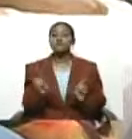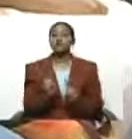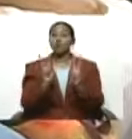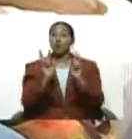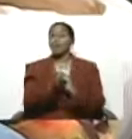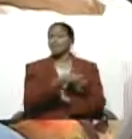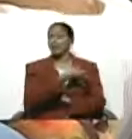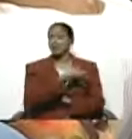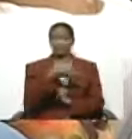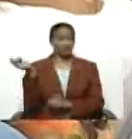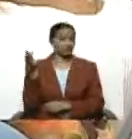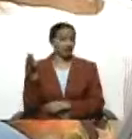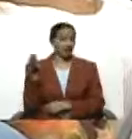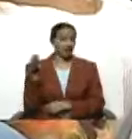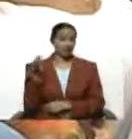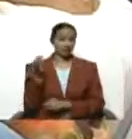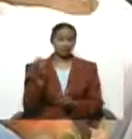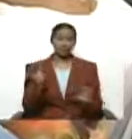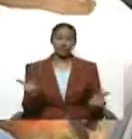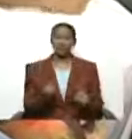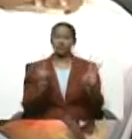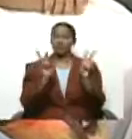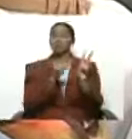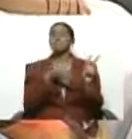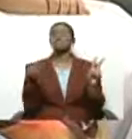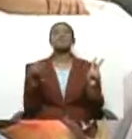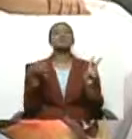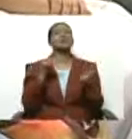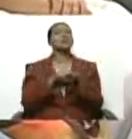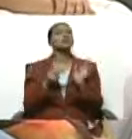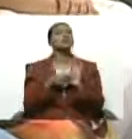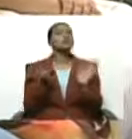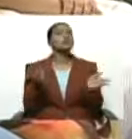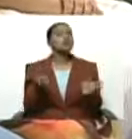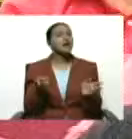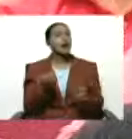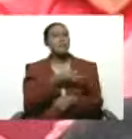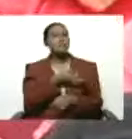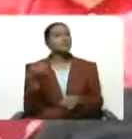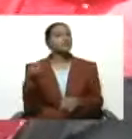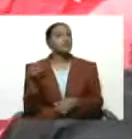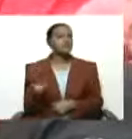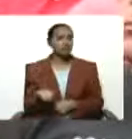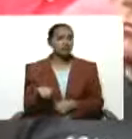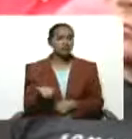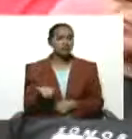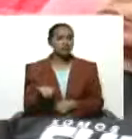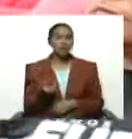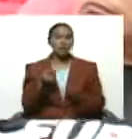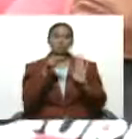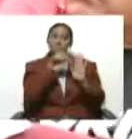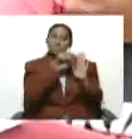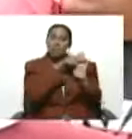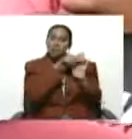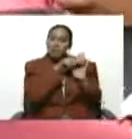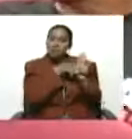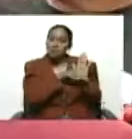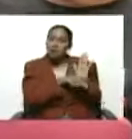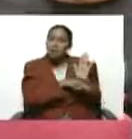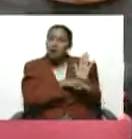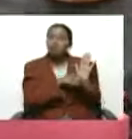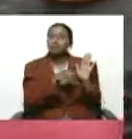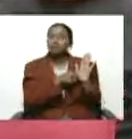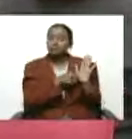Una victoria perfecta incluye algunas condiciones. Algunas condiciones.